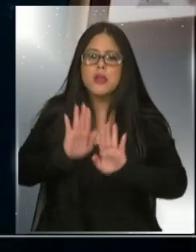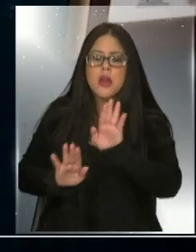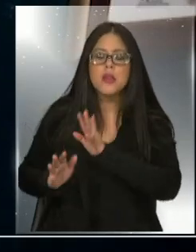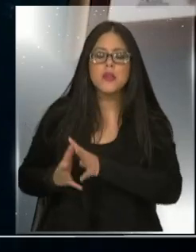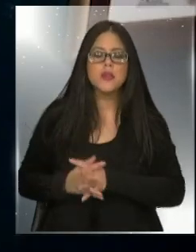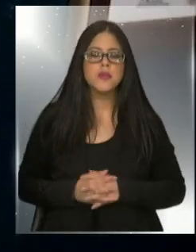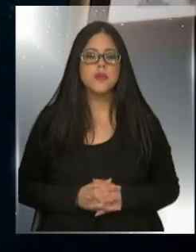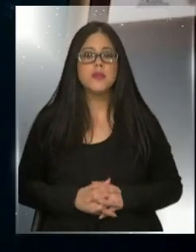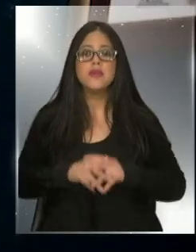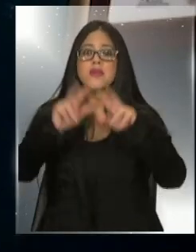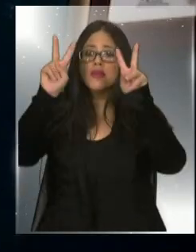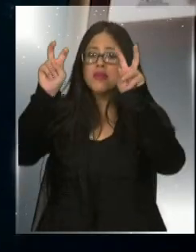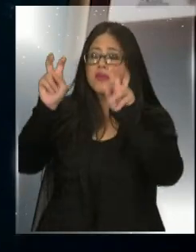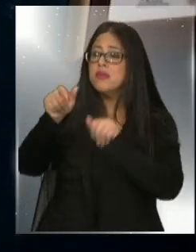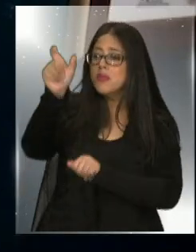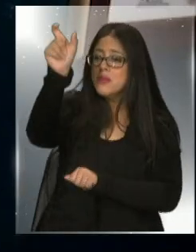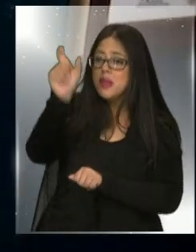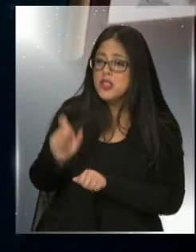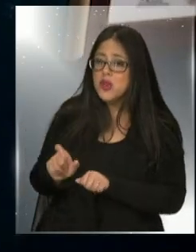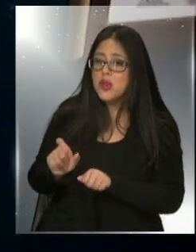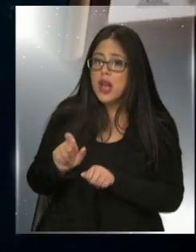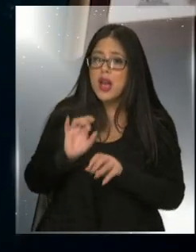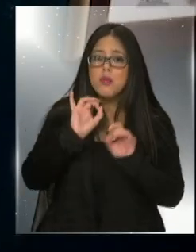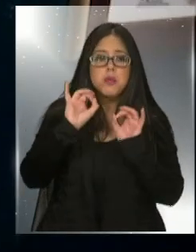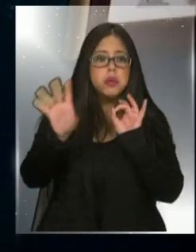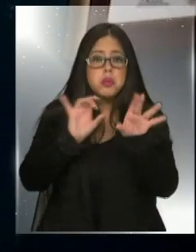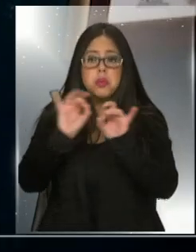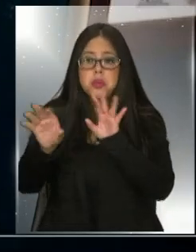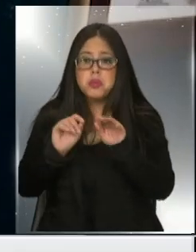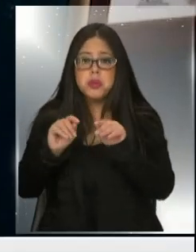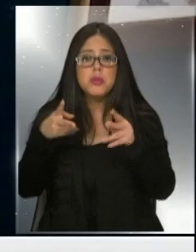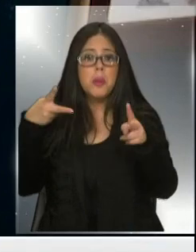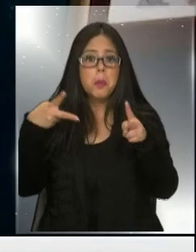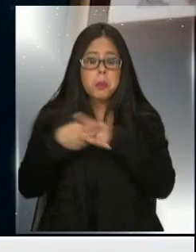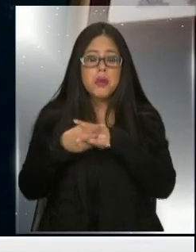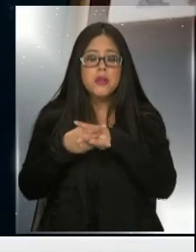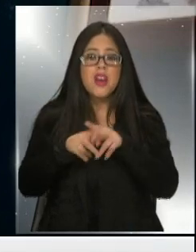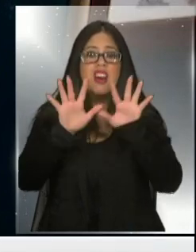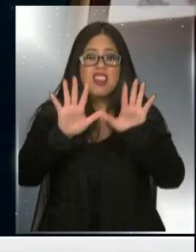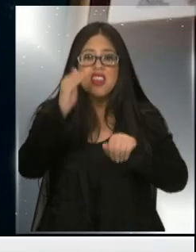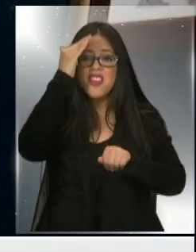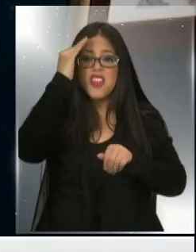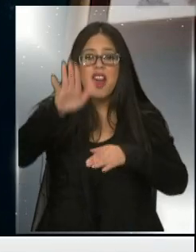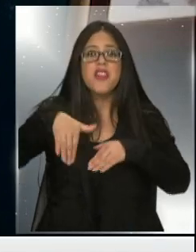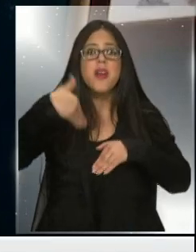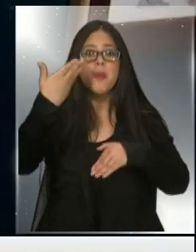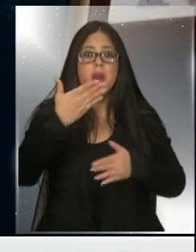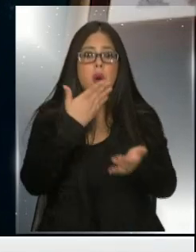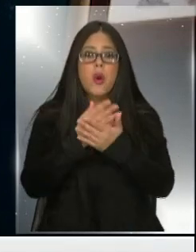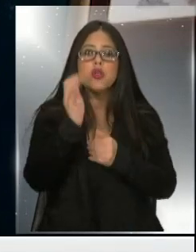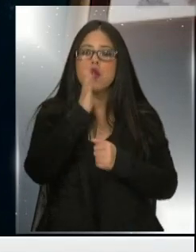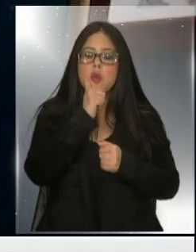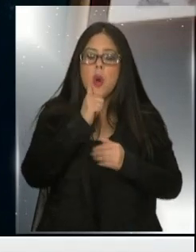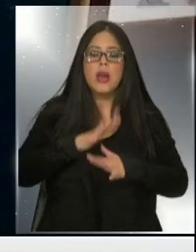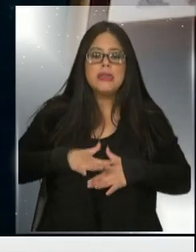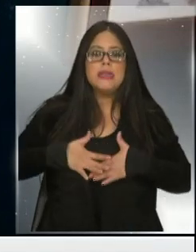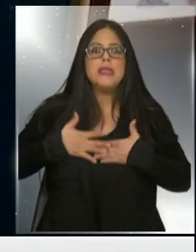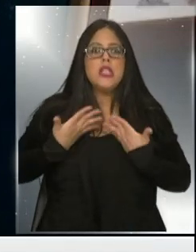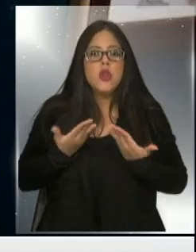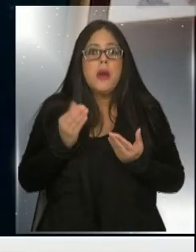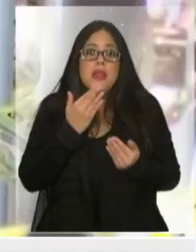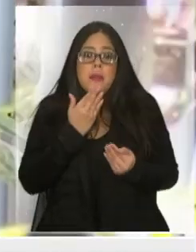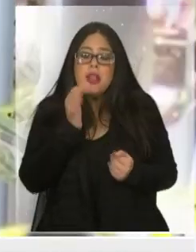En términos generales, el paciente deja de ser contagioso 10 días después del inicio de los síntomas, siempre y cuando no presente síntomas de fiebre. Por lo